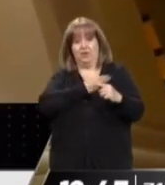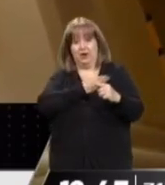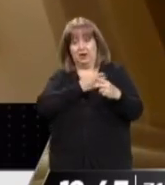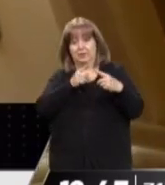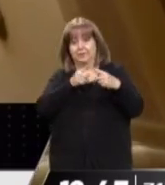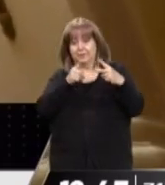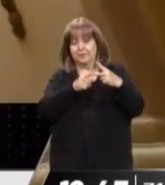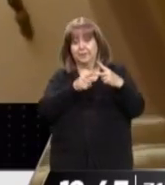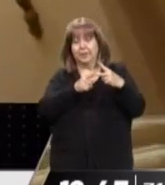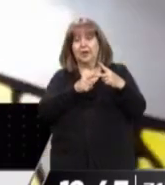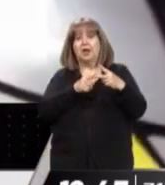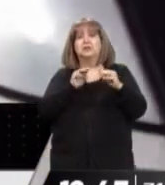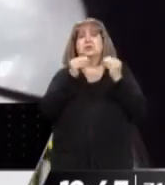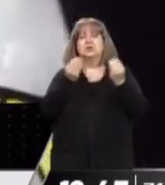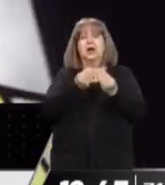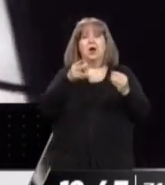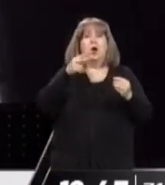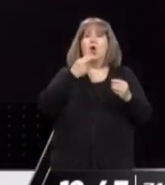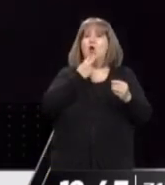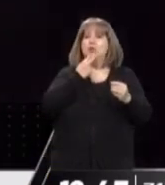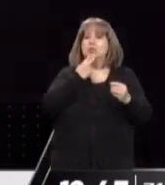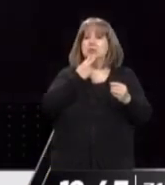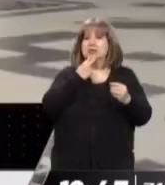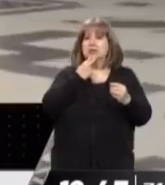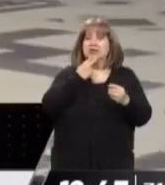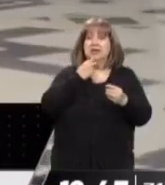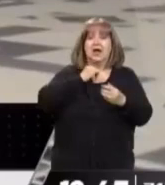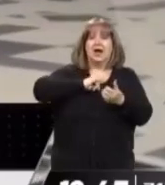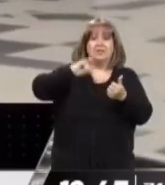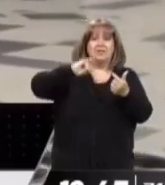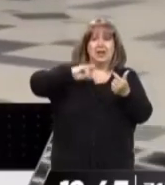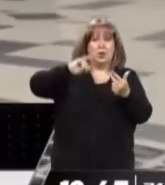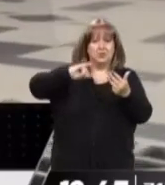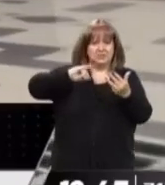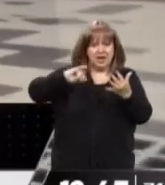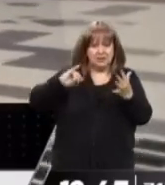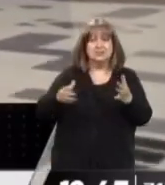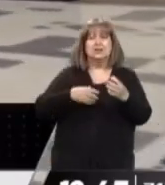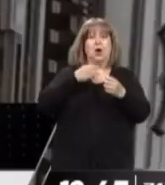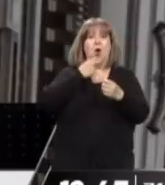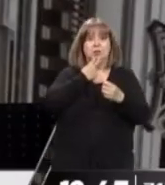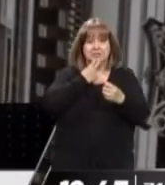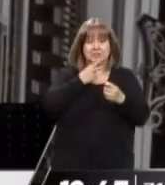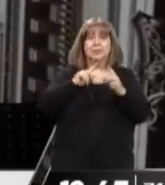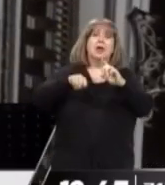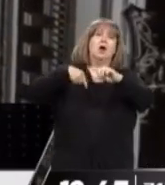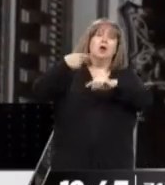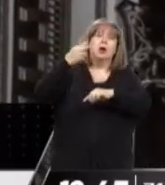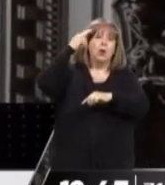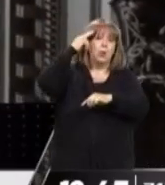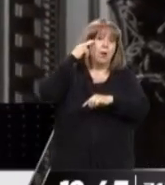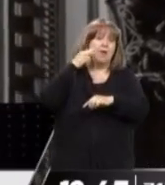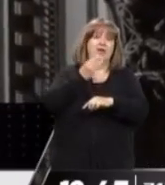argumentación formal de los 11 casos ya presentados de pedido de juicio político y tendrá un pico de tensión seguramente el próximo